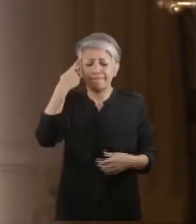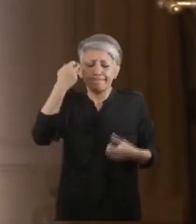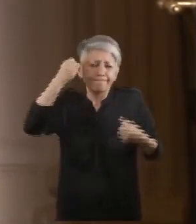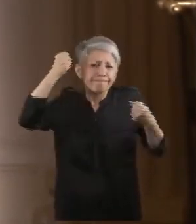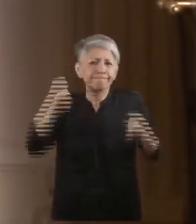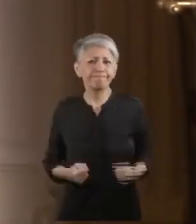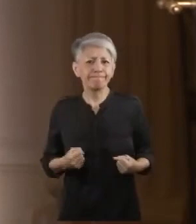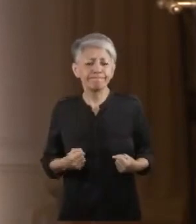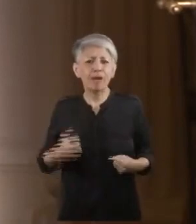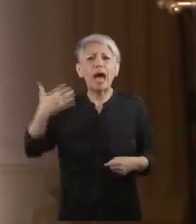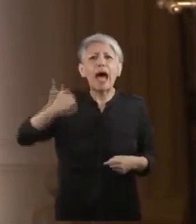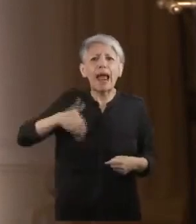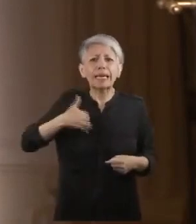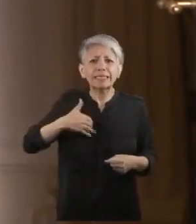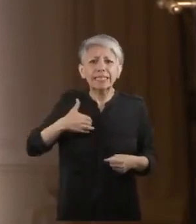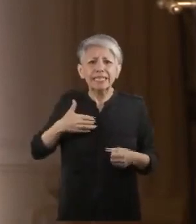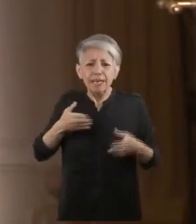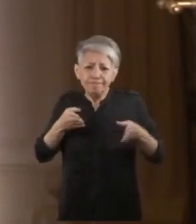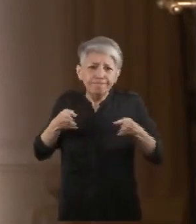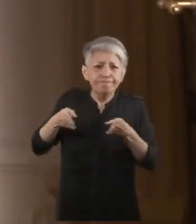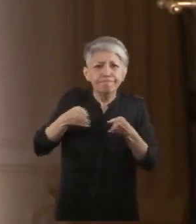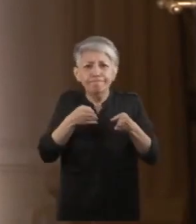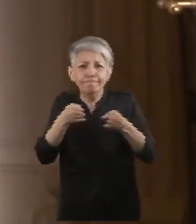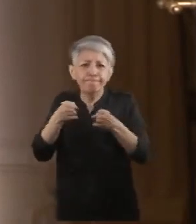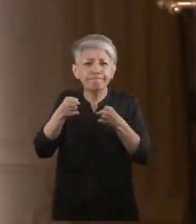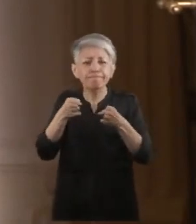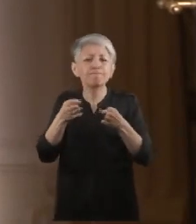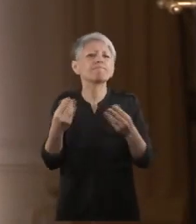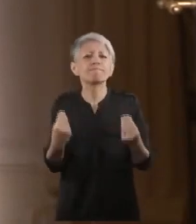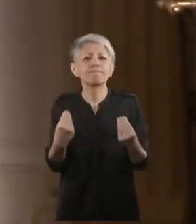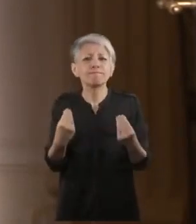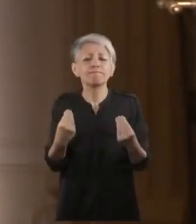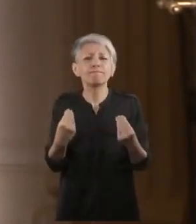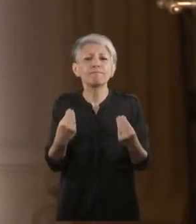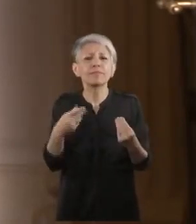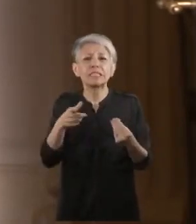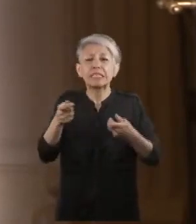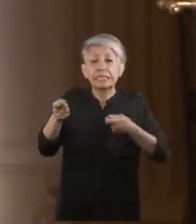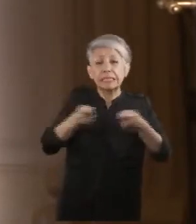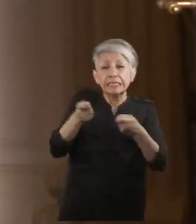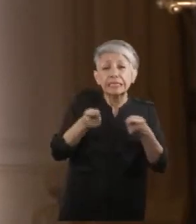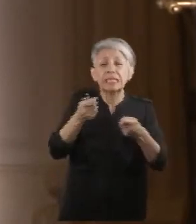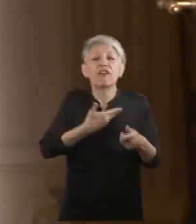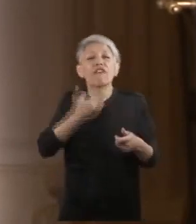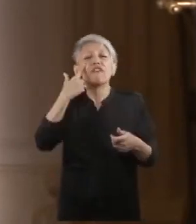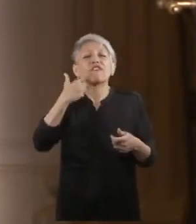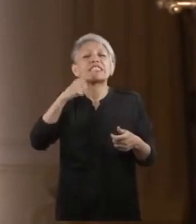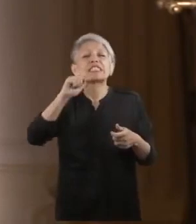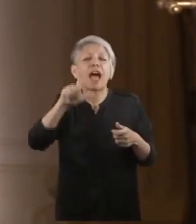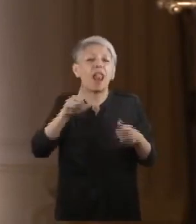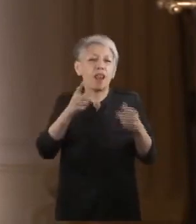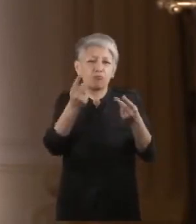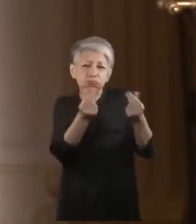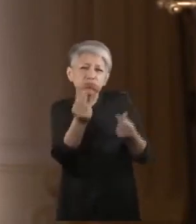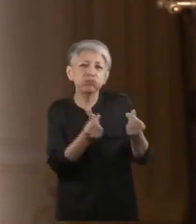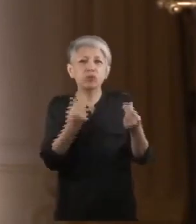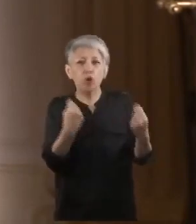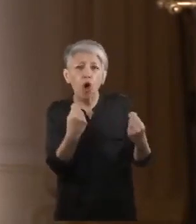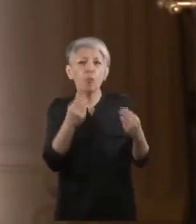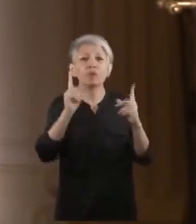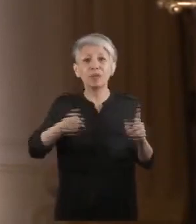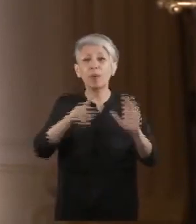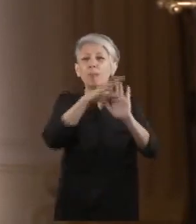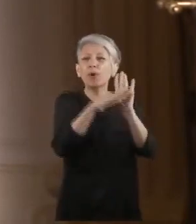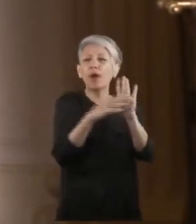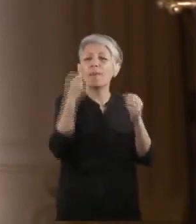de que el rumbo de Argentina tiene que ver con el manejo fiscal de nuestras cuentas conseguir el programa económico